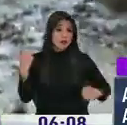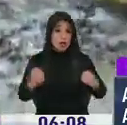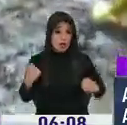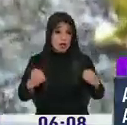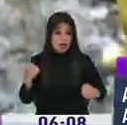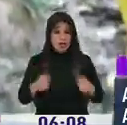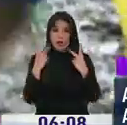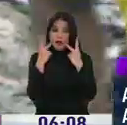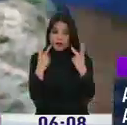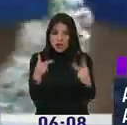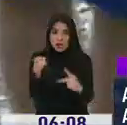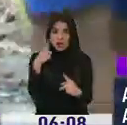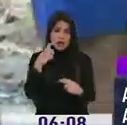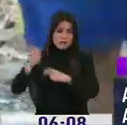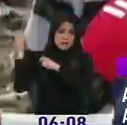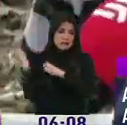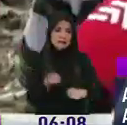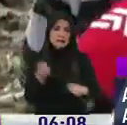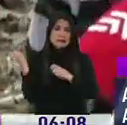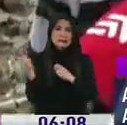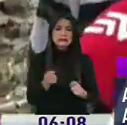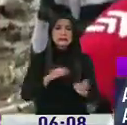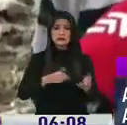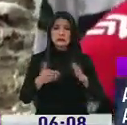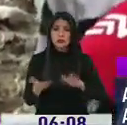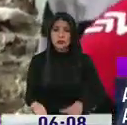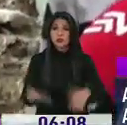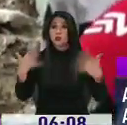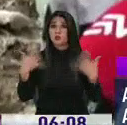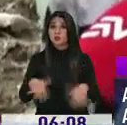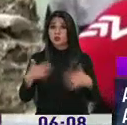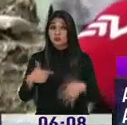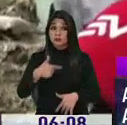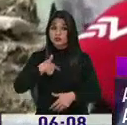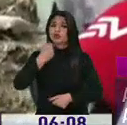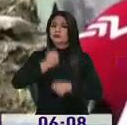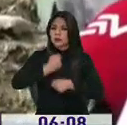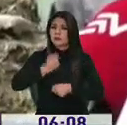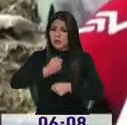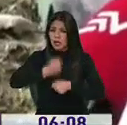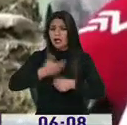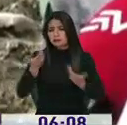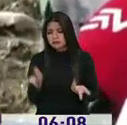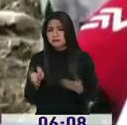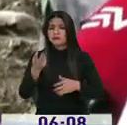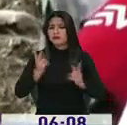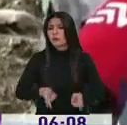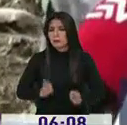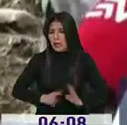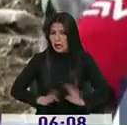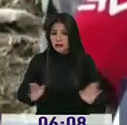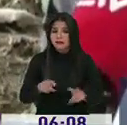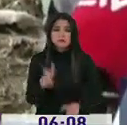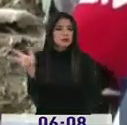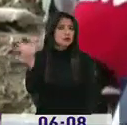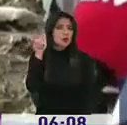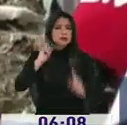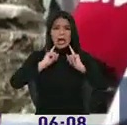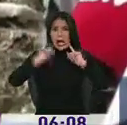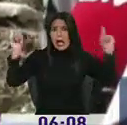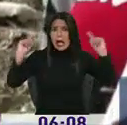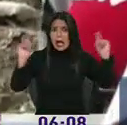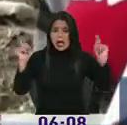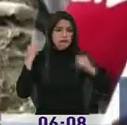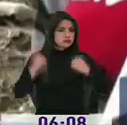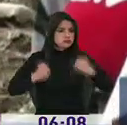cómo asesinaban a González. Nada, estaba trabajando con ellos, deshojando, y escuché unos gritos. Me apegué a ver qué es